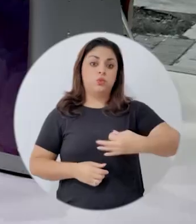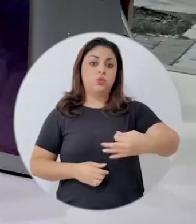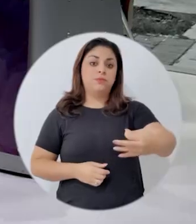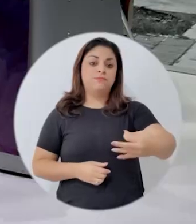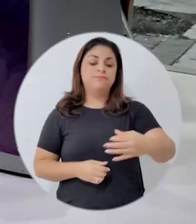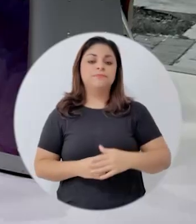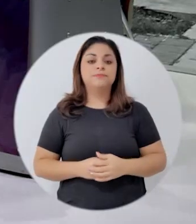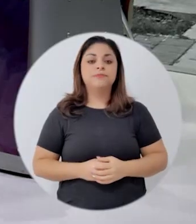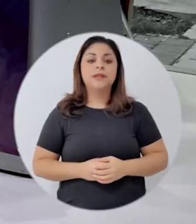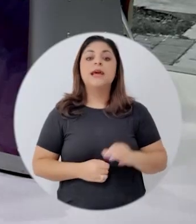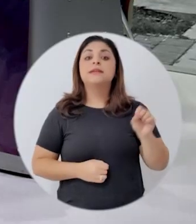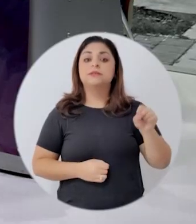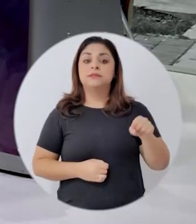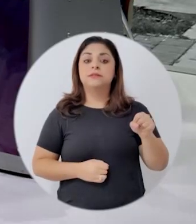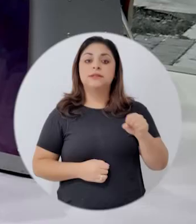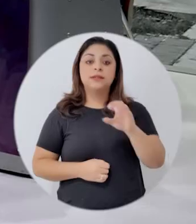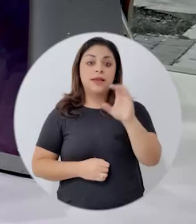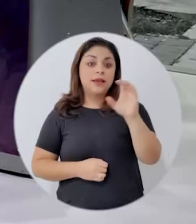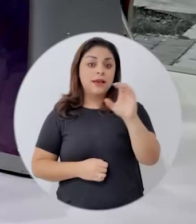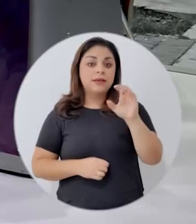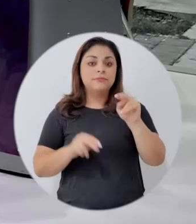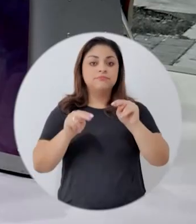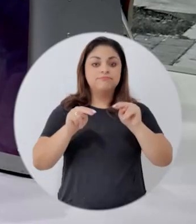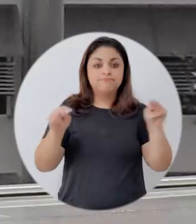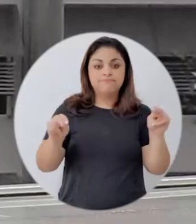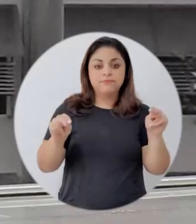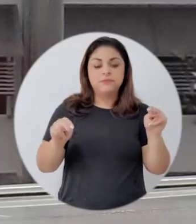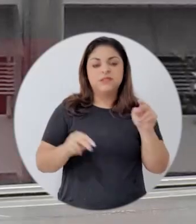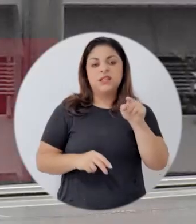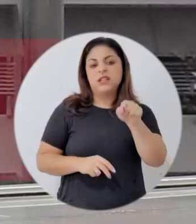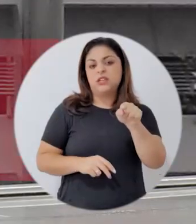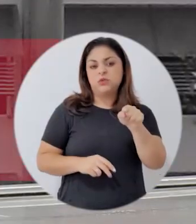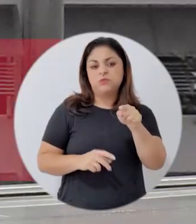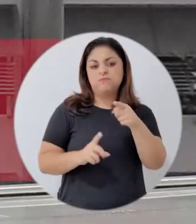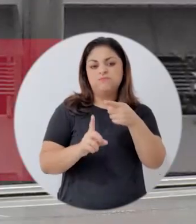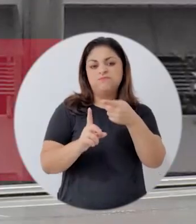Sí, bueno, la carbono neutralidad viene siendo,